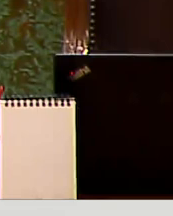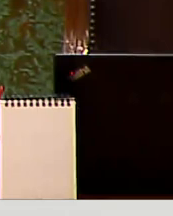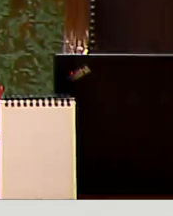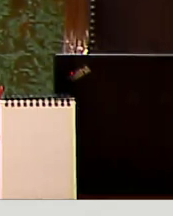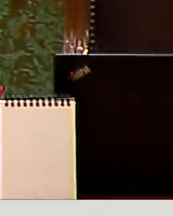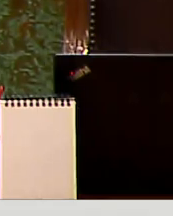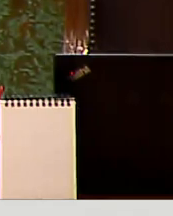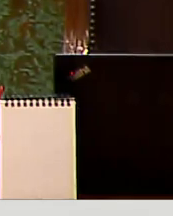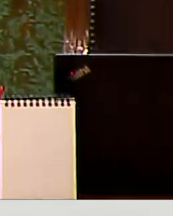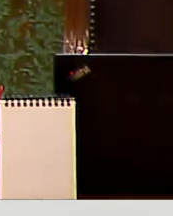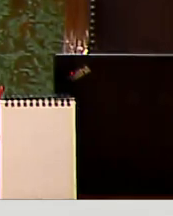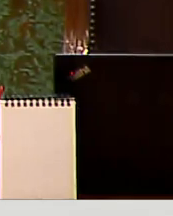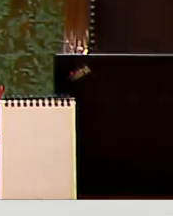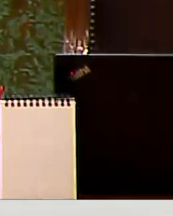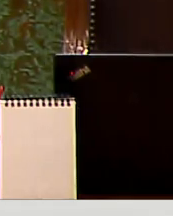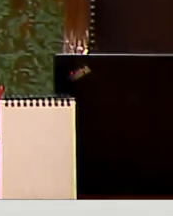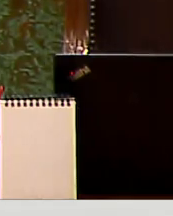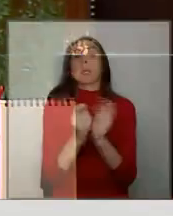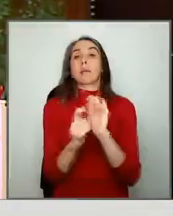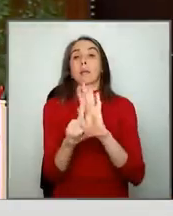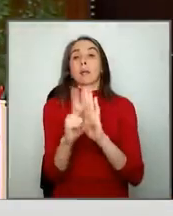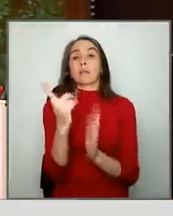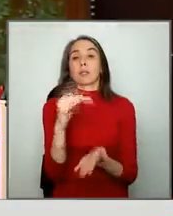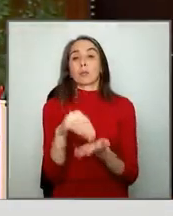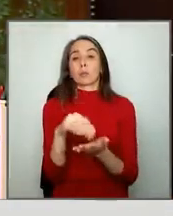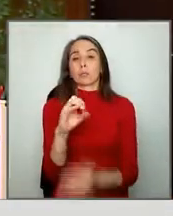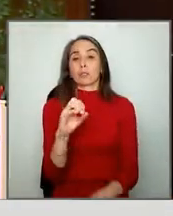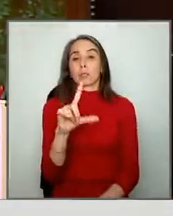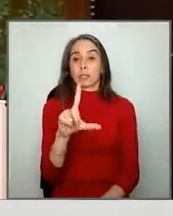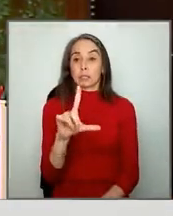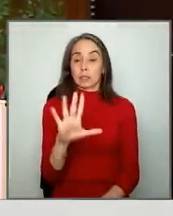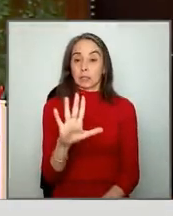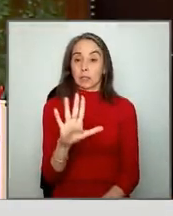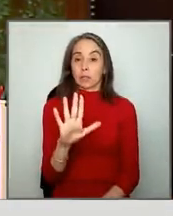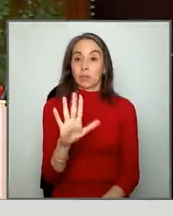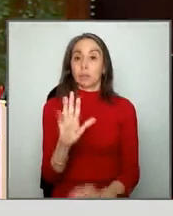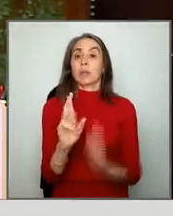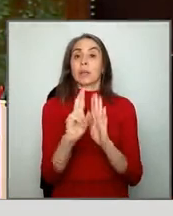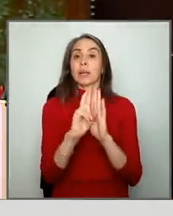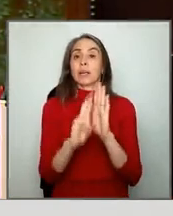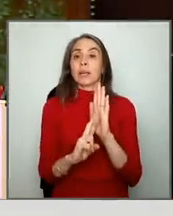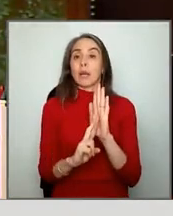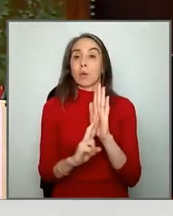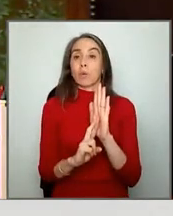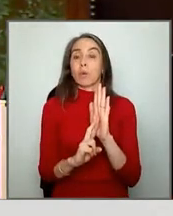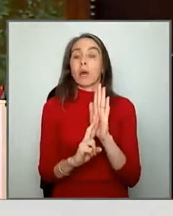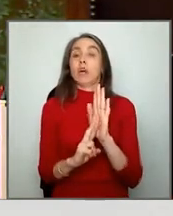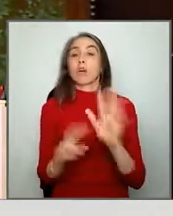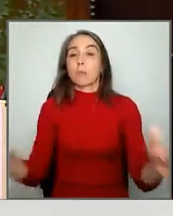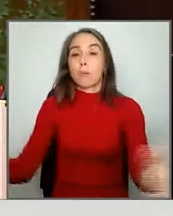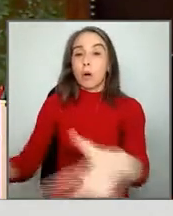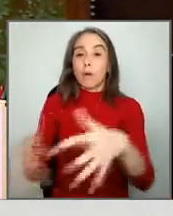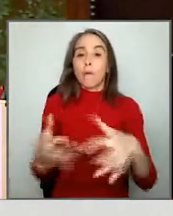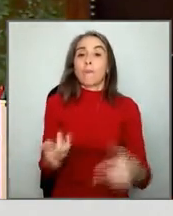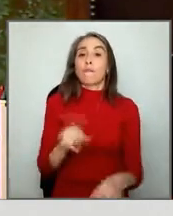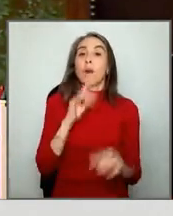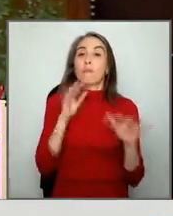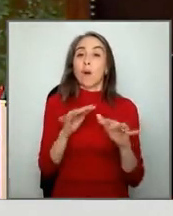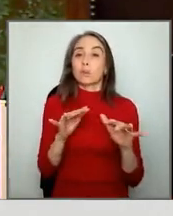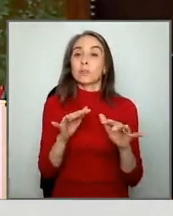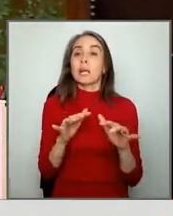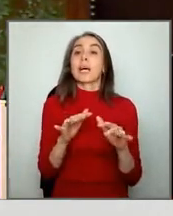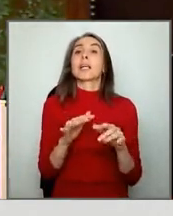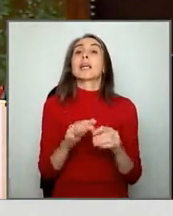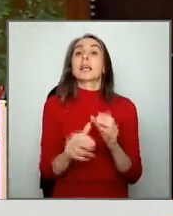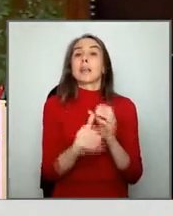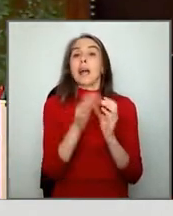la ley número 21.075 que regula la recolección reutilización y disposición de aguas grises